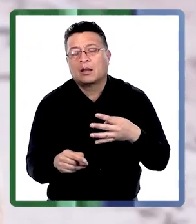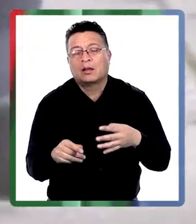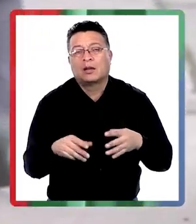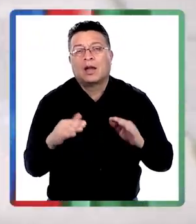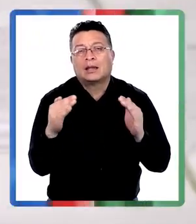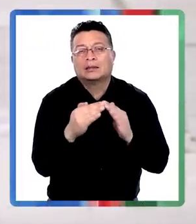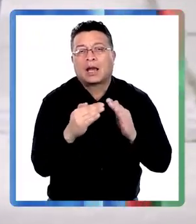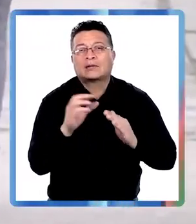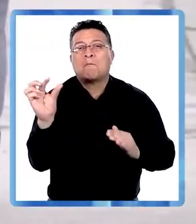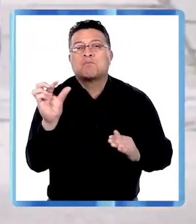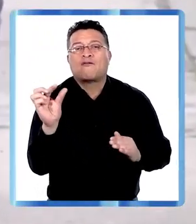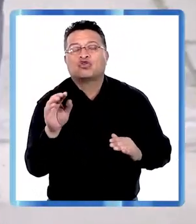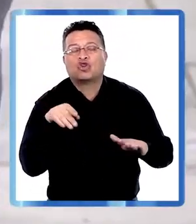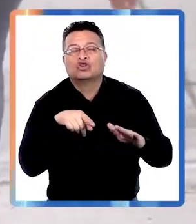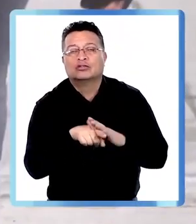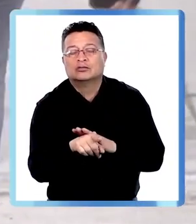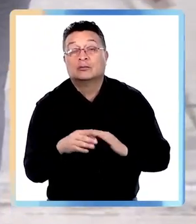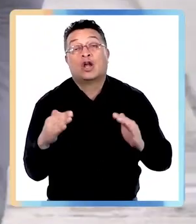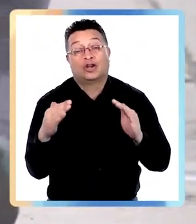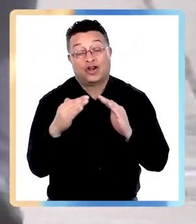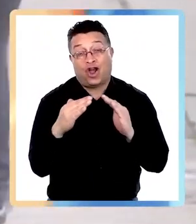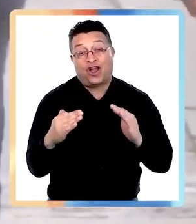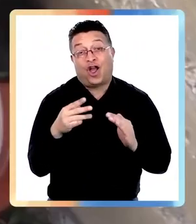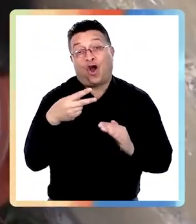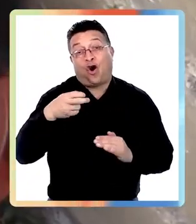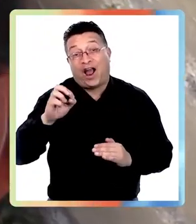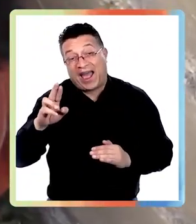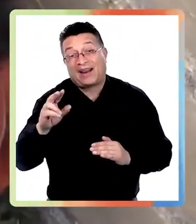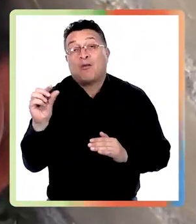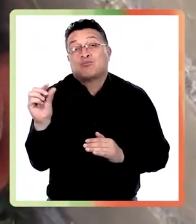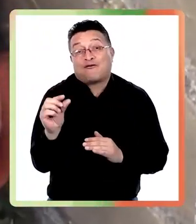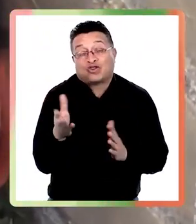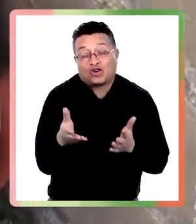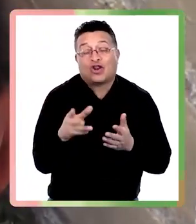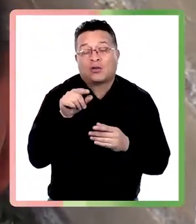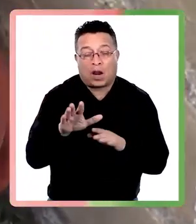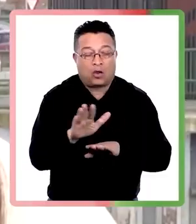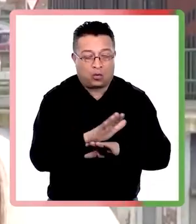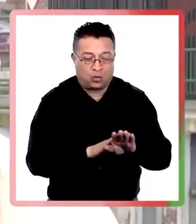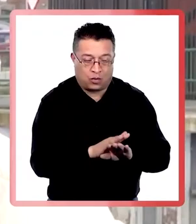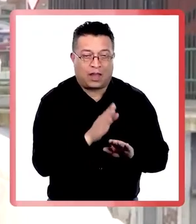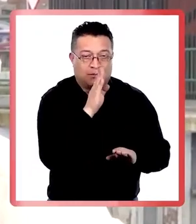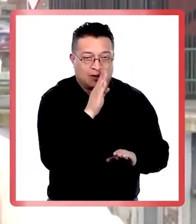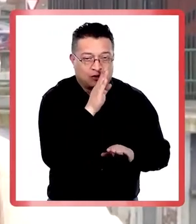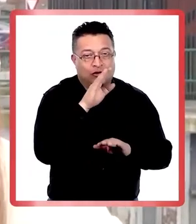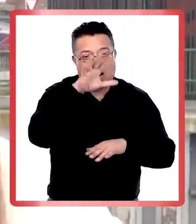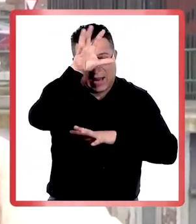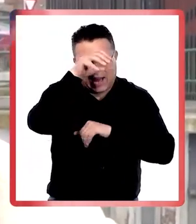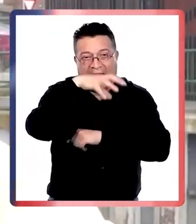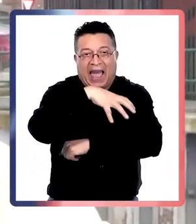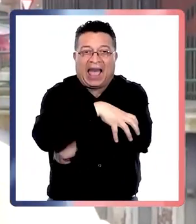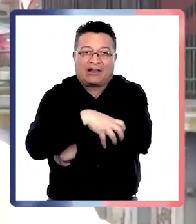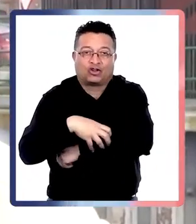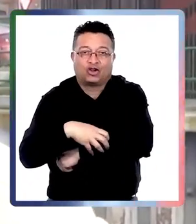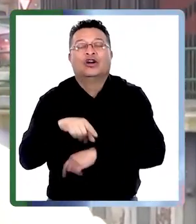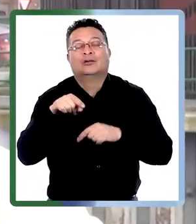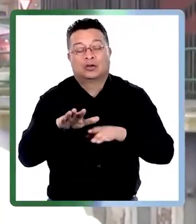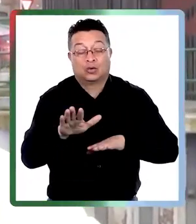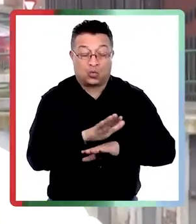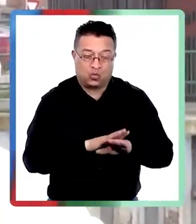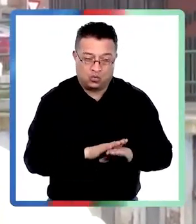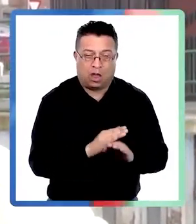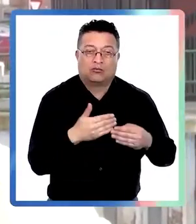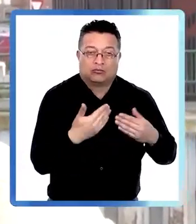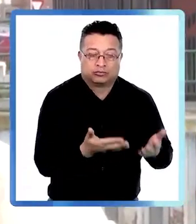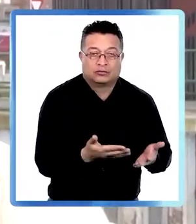con las mascotas en un hogar transitorio? El hogar temporal básicamente es cuidar un animal, perro o gato, darle los